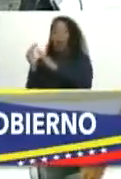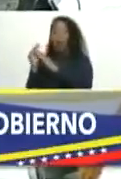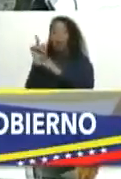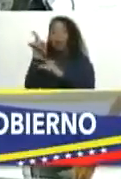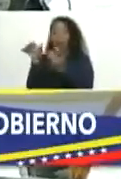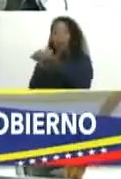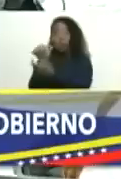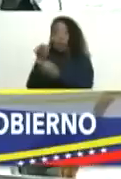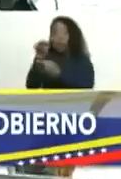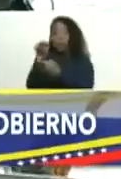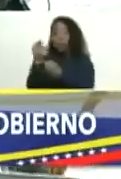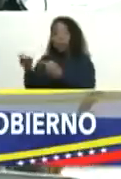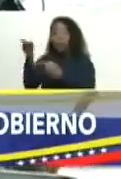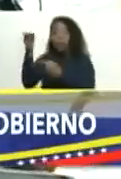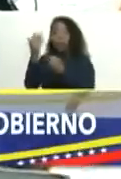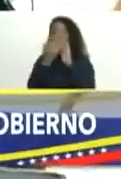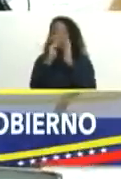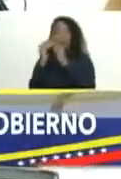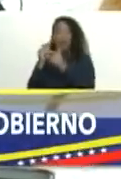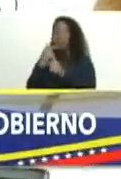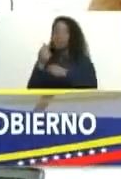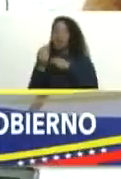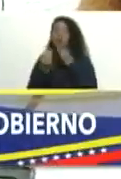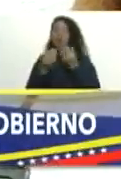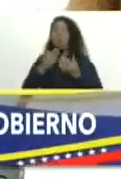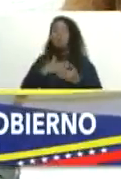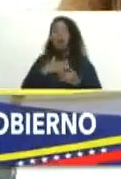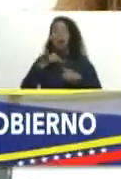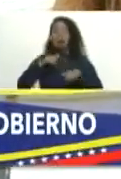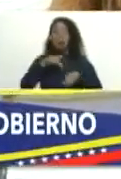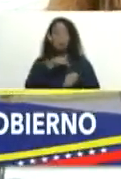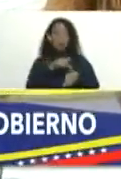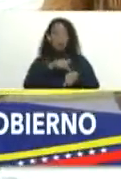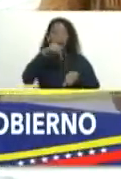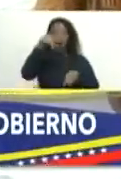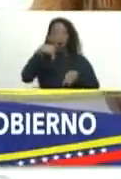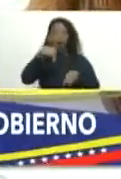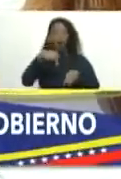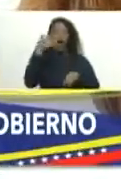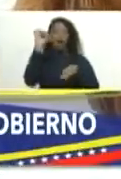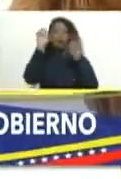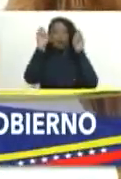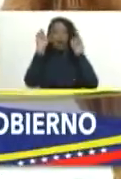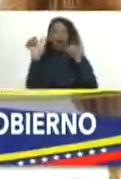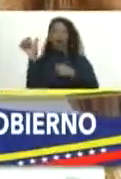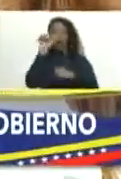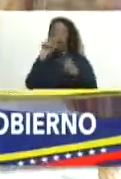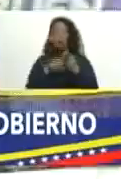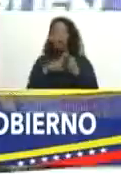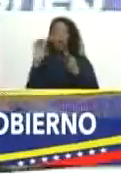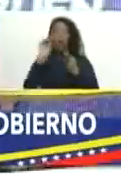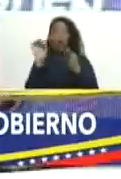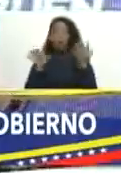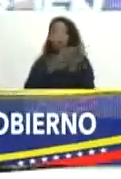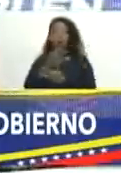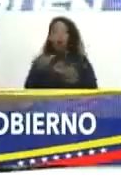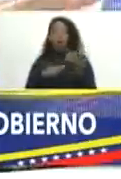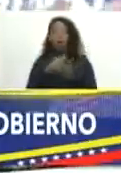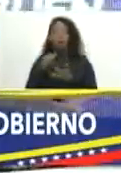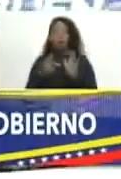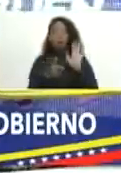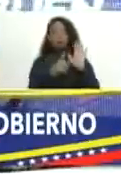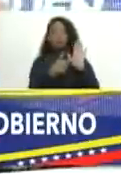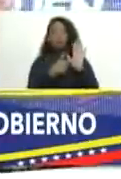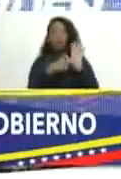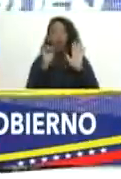una priorización. La comunidad es la que nos dice a nosotros, mi prioridad en este momento, aquí hay un tema de agua, o hay un problema de banca, o hay un